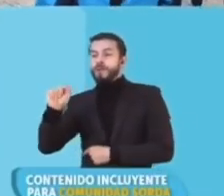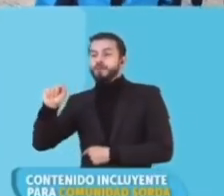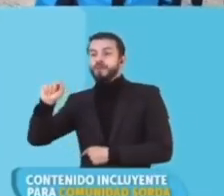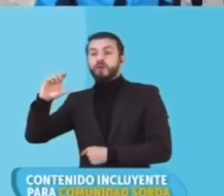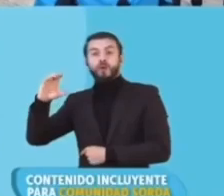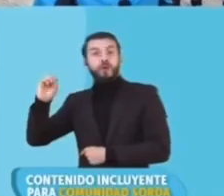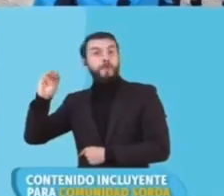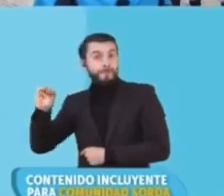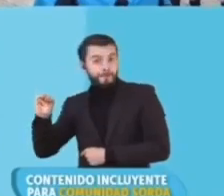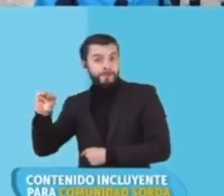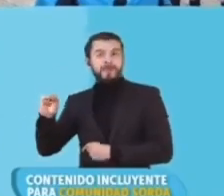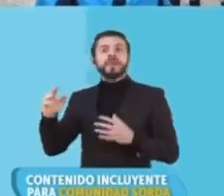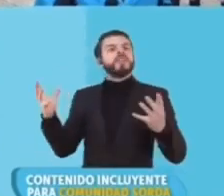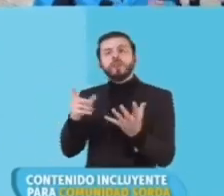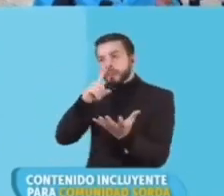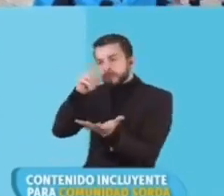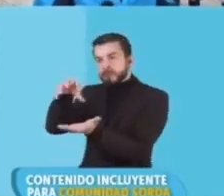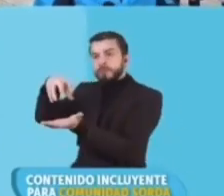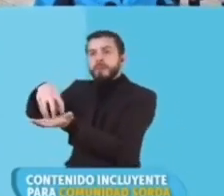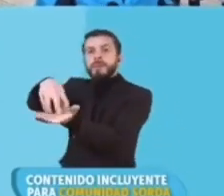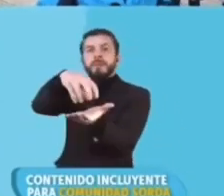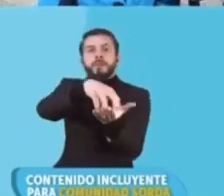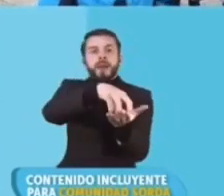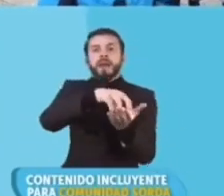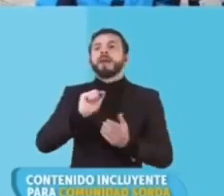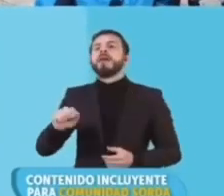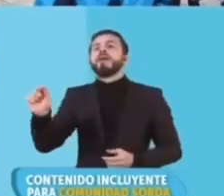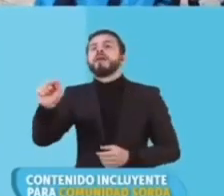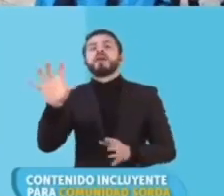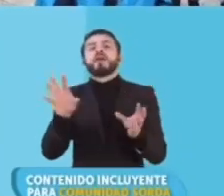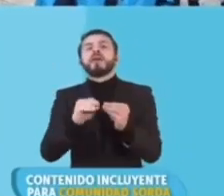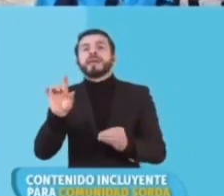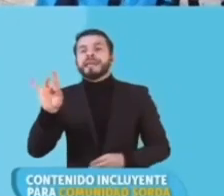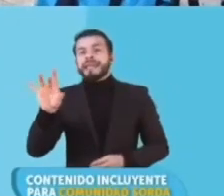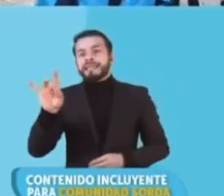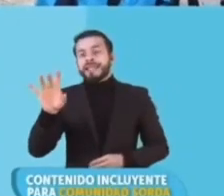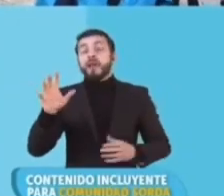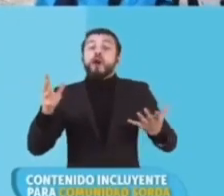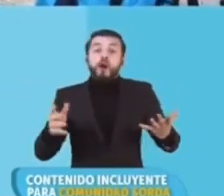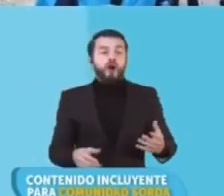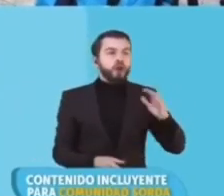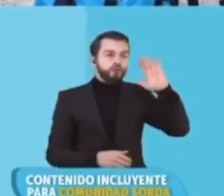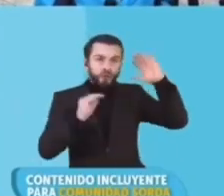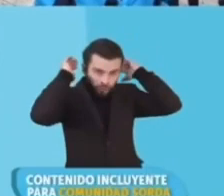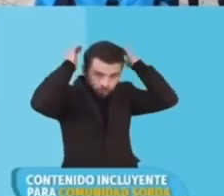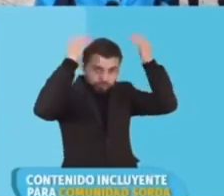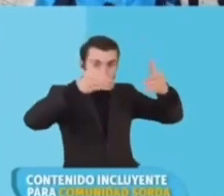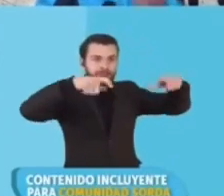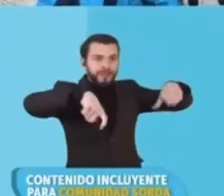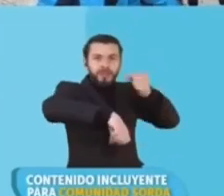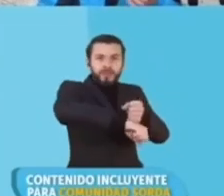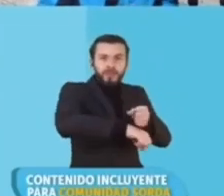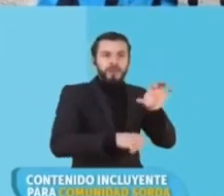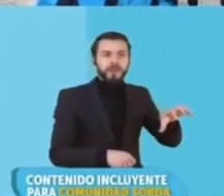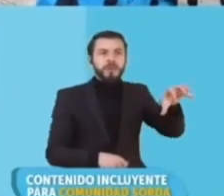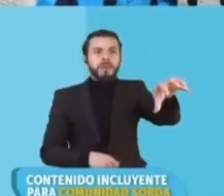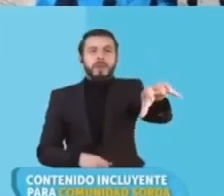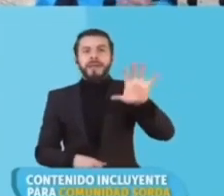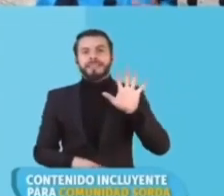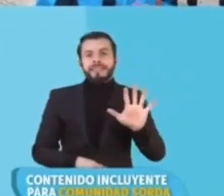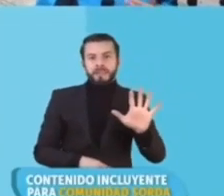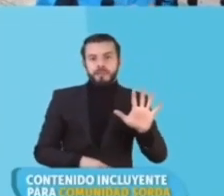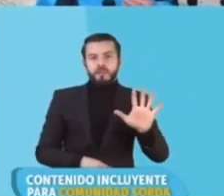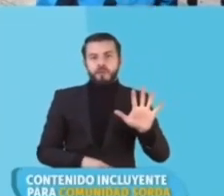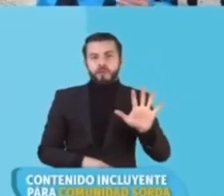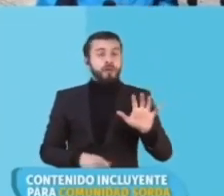que tenemos o de los 5 coliseos que tenemos, donde se puede vacunar cualquier persona autoagendándose